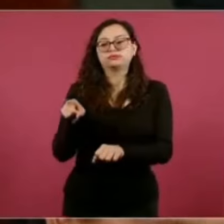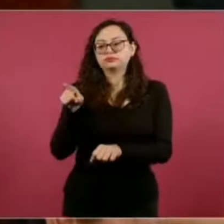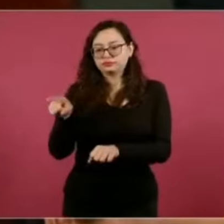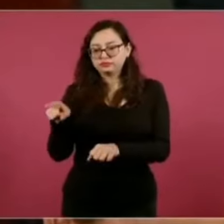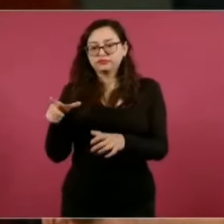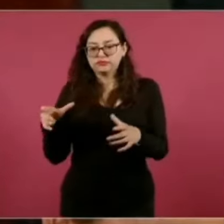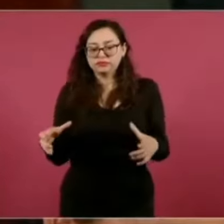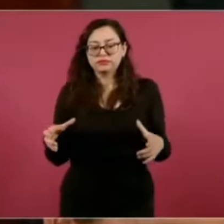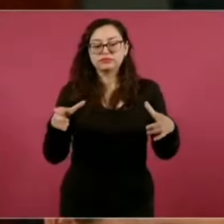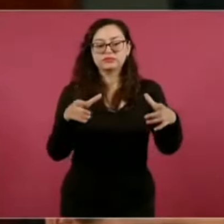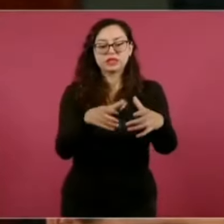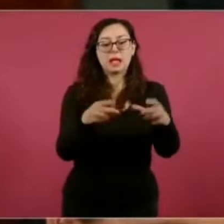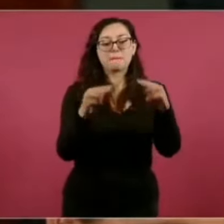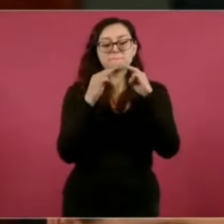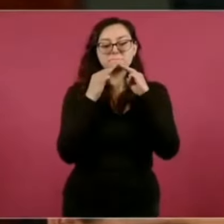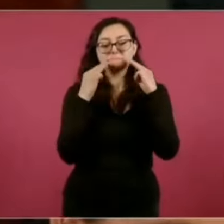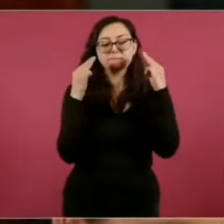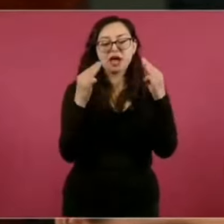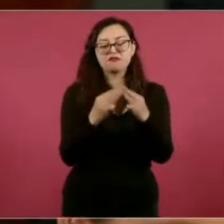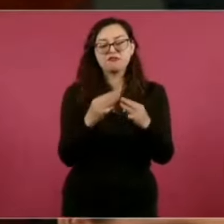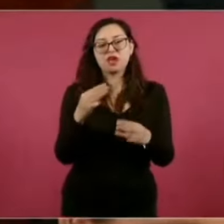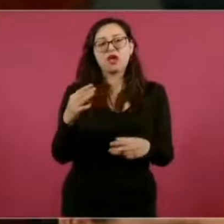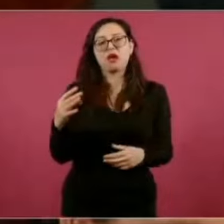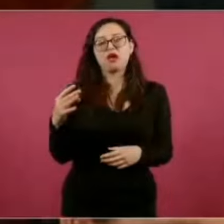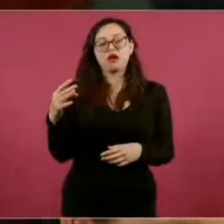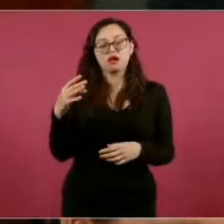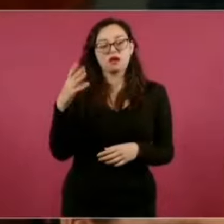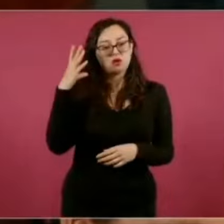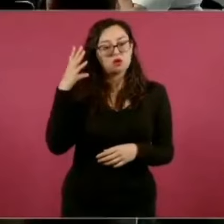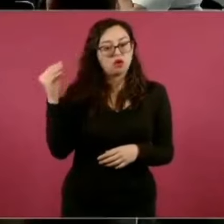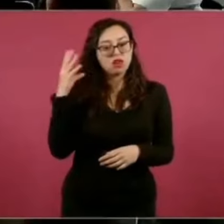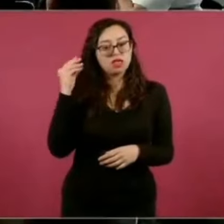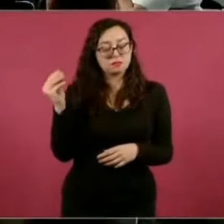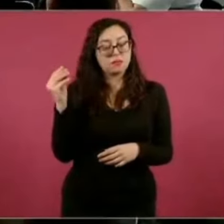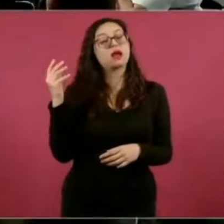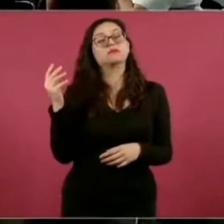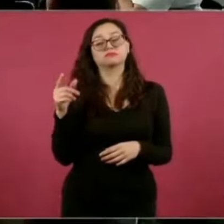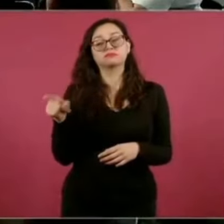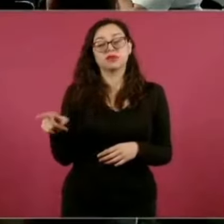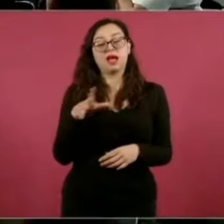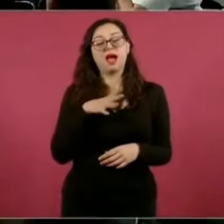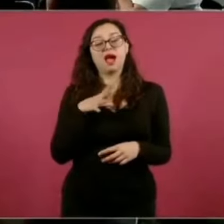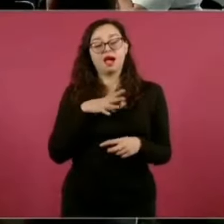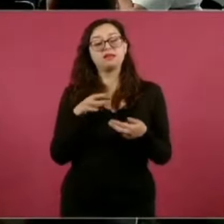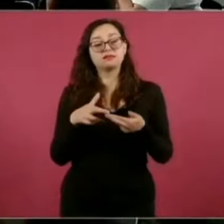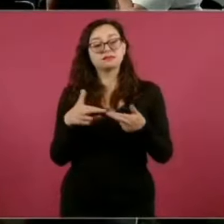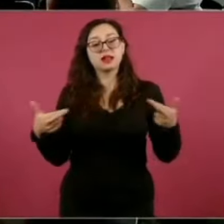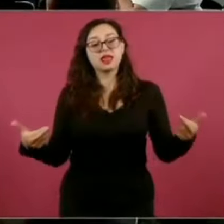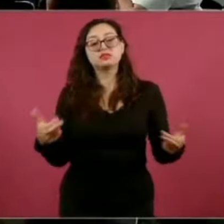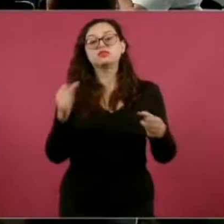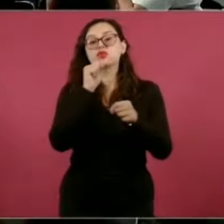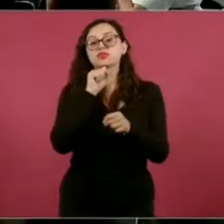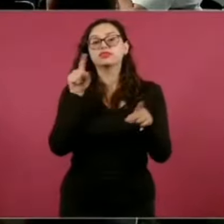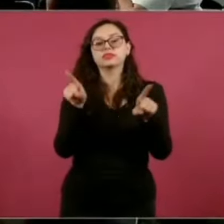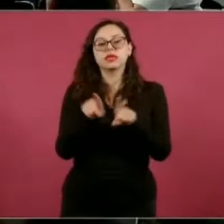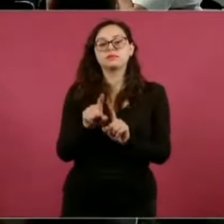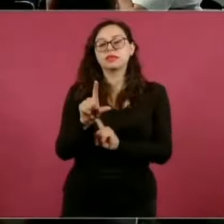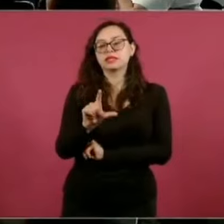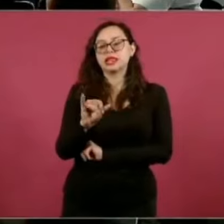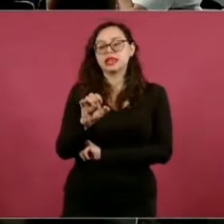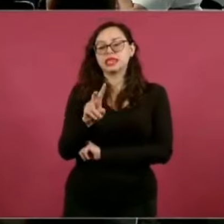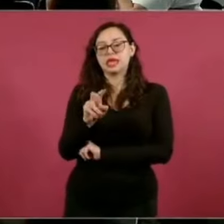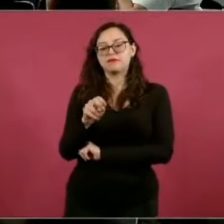de los Amezcua Contreras, el cártel de Colima, y en otro expediente de su entonces secretario particular, Líbano